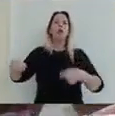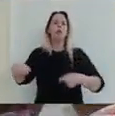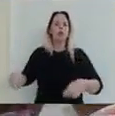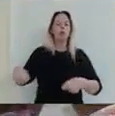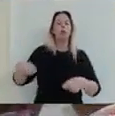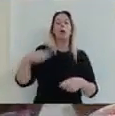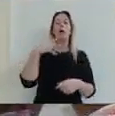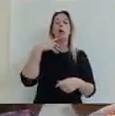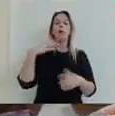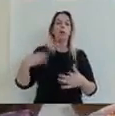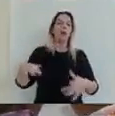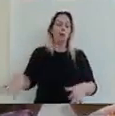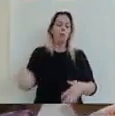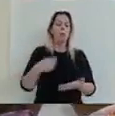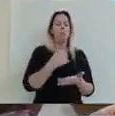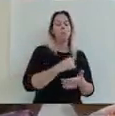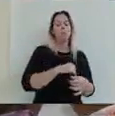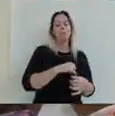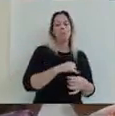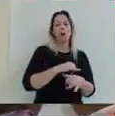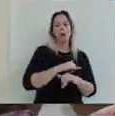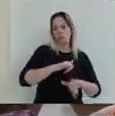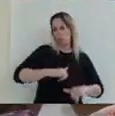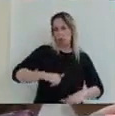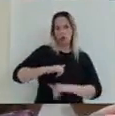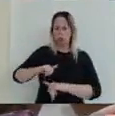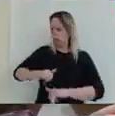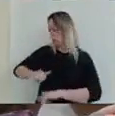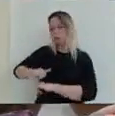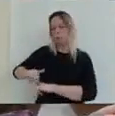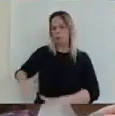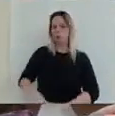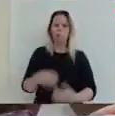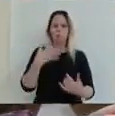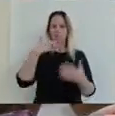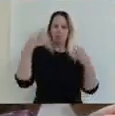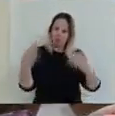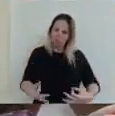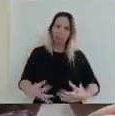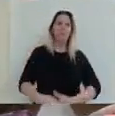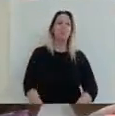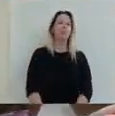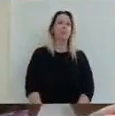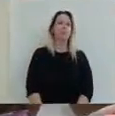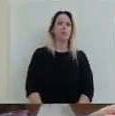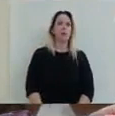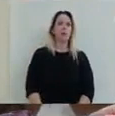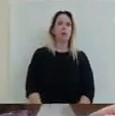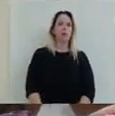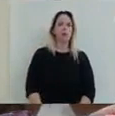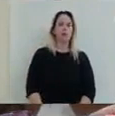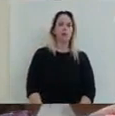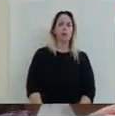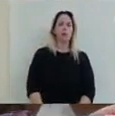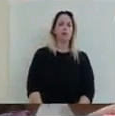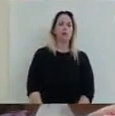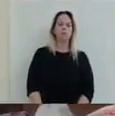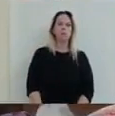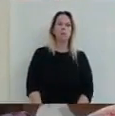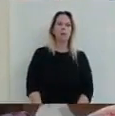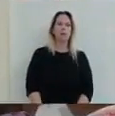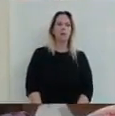siendo ejecutados en este momento y además adjuntando todos los comprobantes de dicha ejecución. Por eso estaba de acuerdo con el concejal